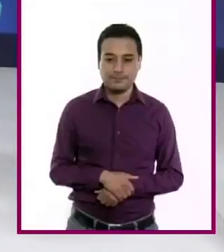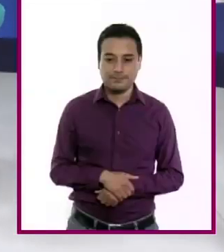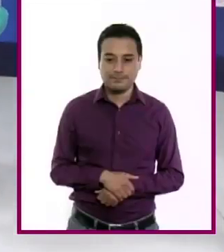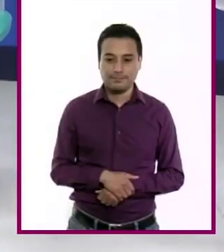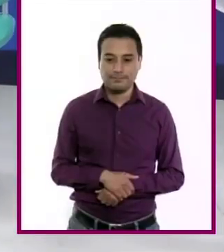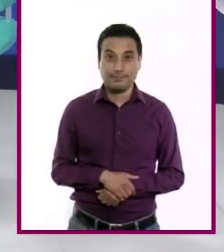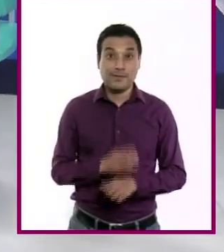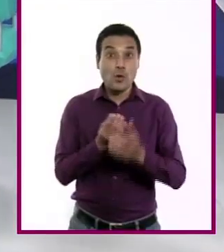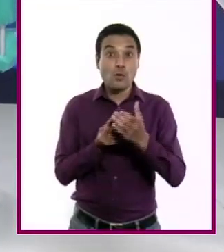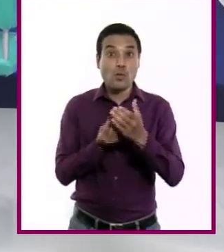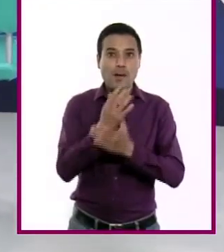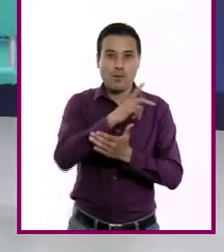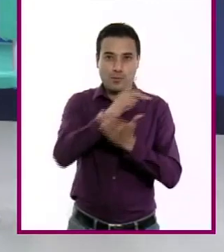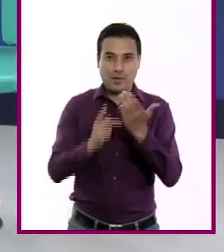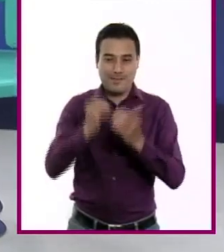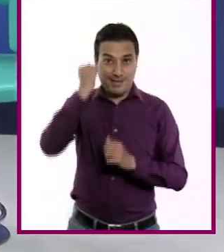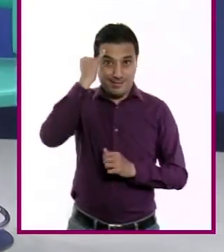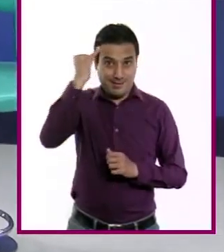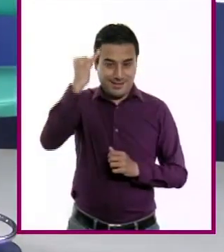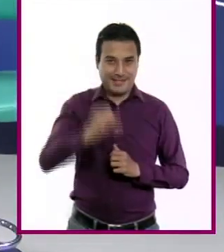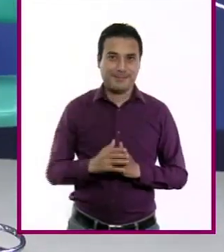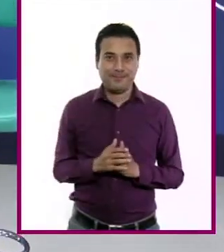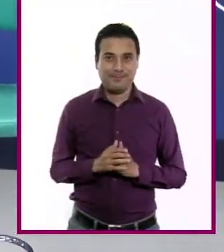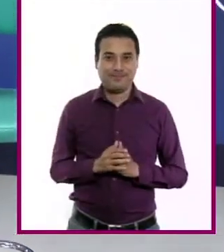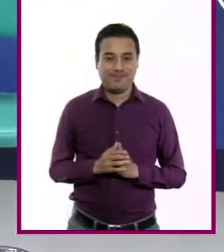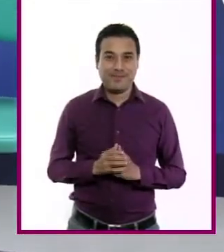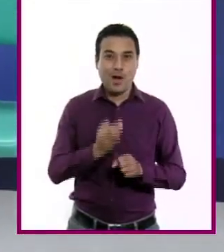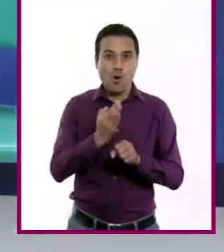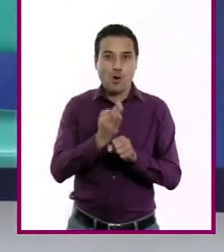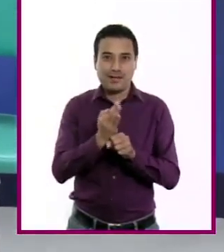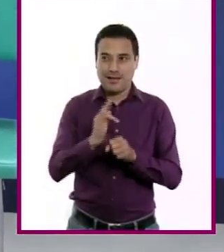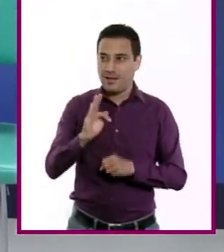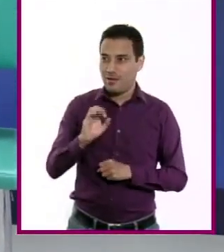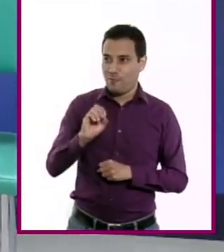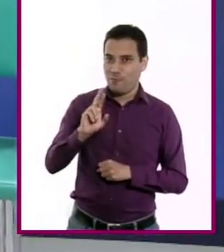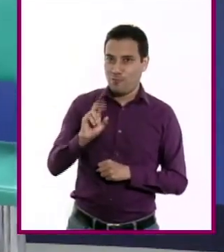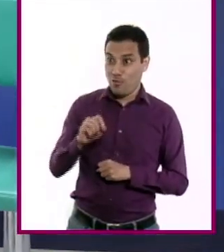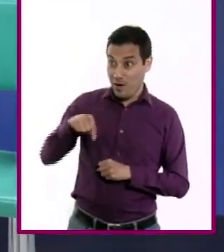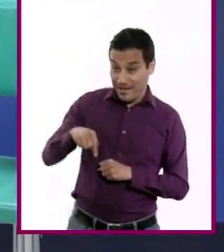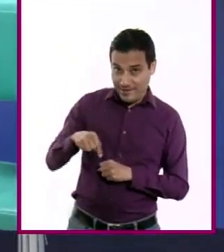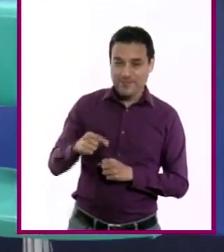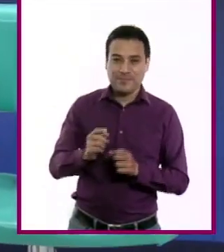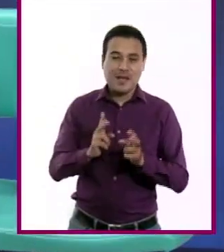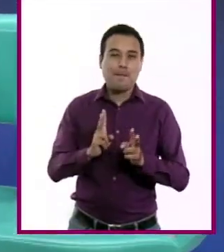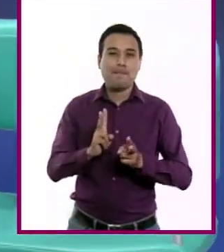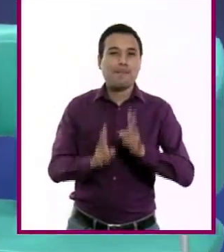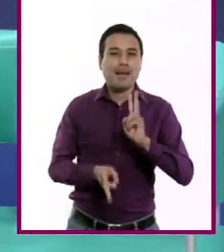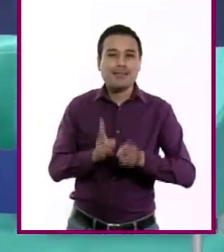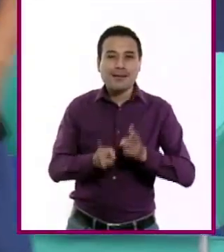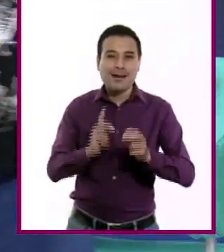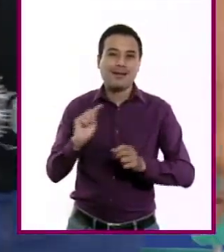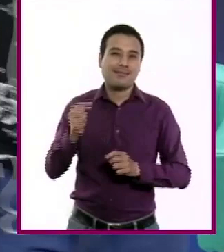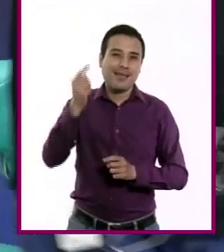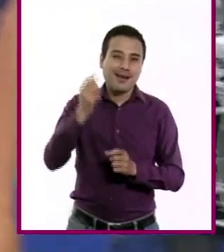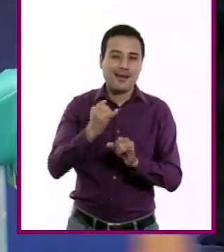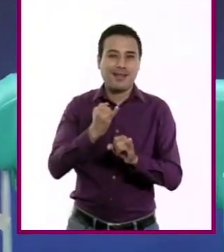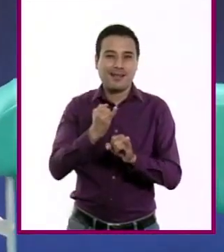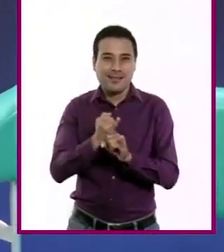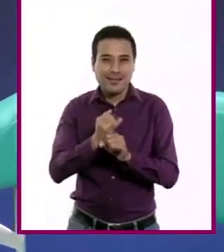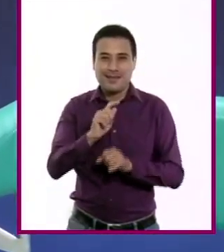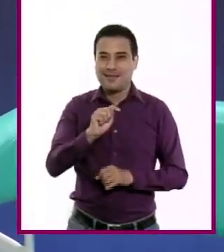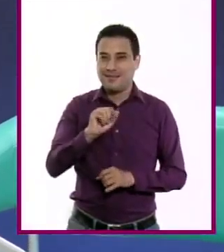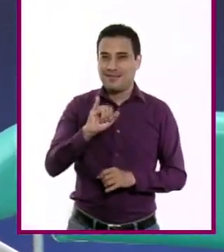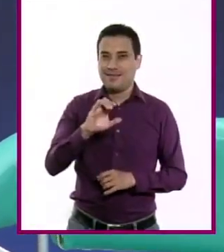¿Listos para un nuevo episodio de Ingéniatelas? Este es el foro en el que platicamos acerca de nuestra vida digital inmersa en las nuevas